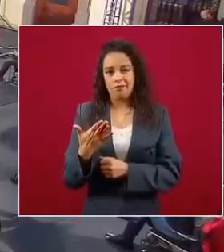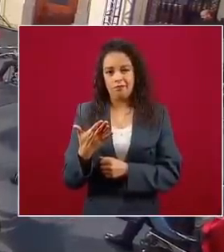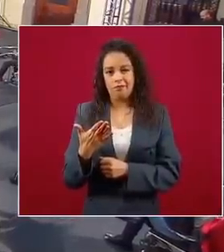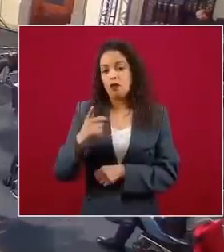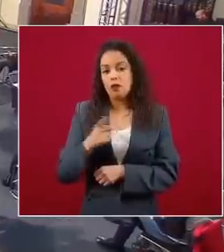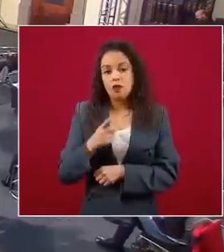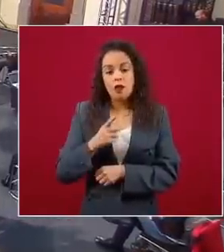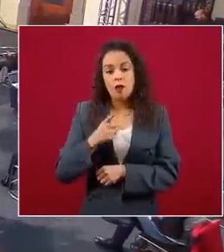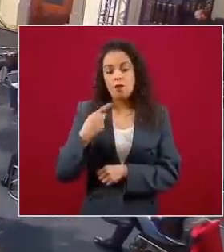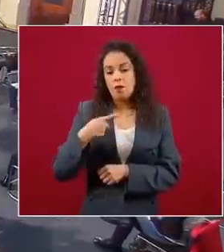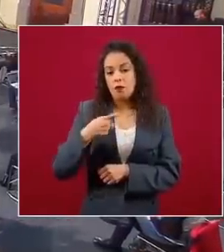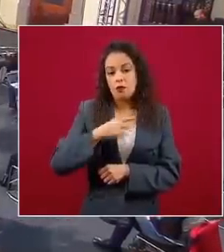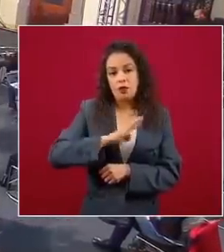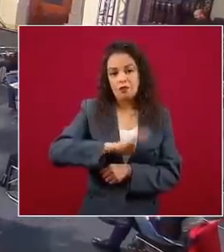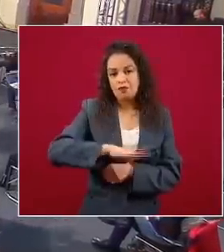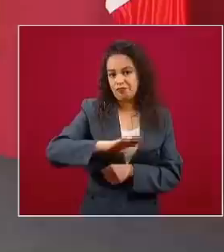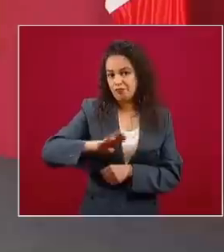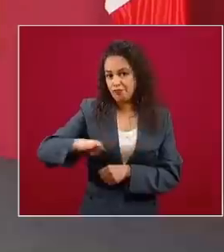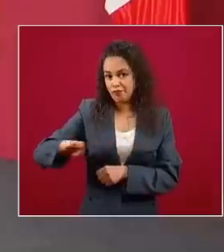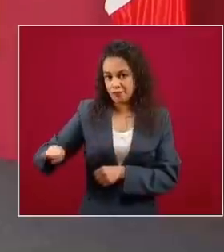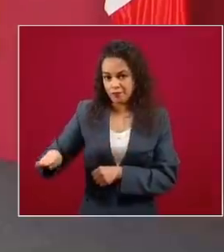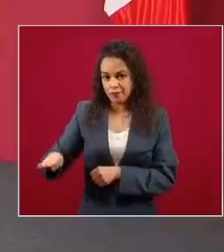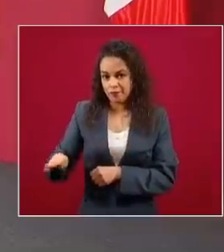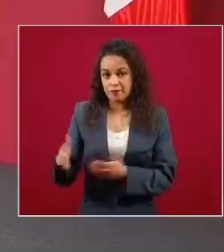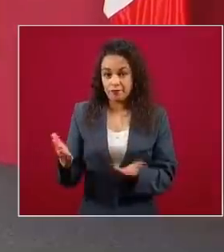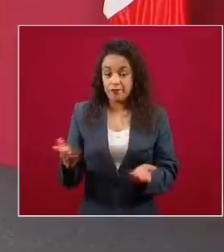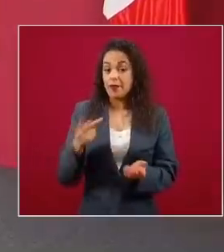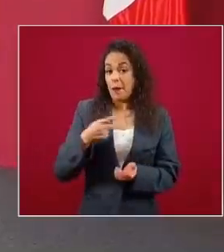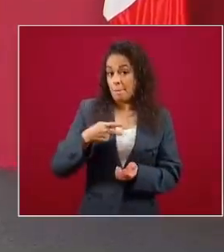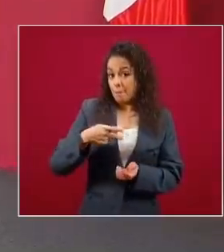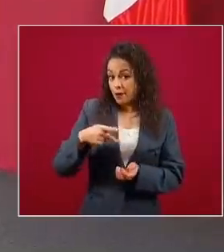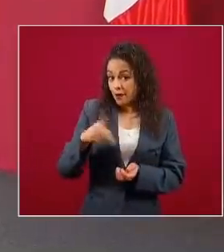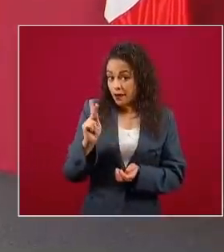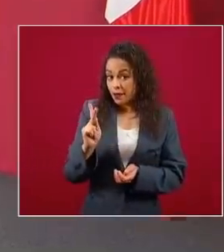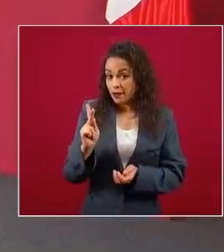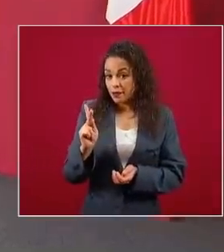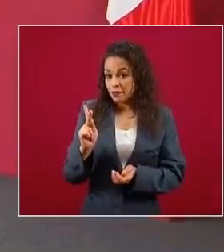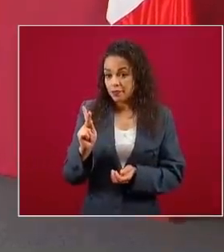vida, pero mucho más de